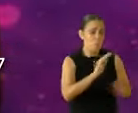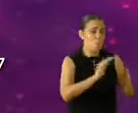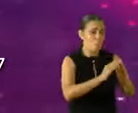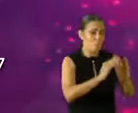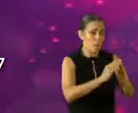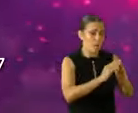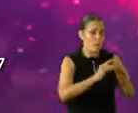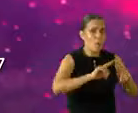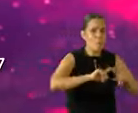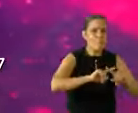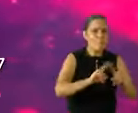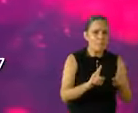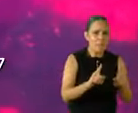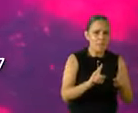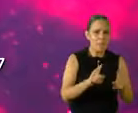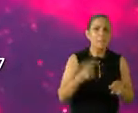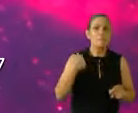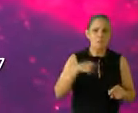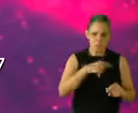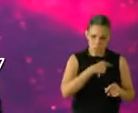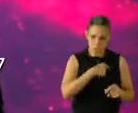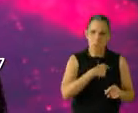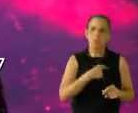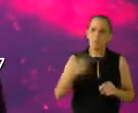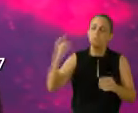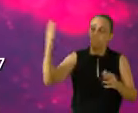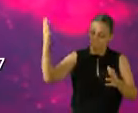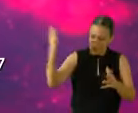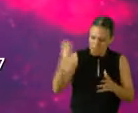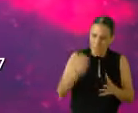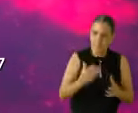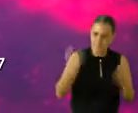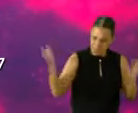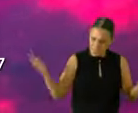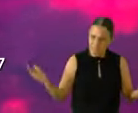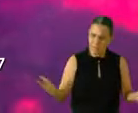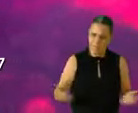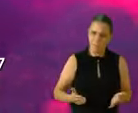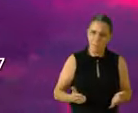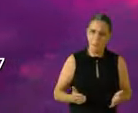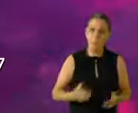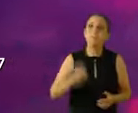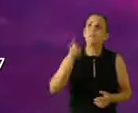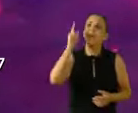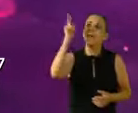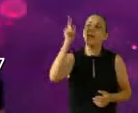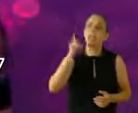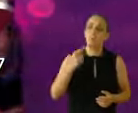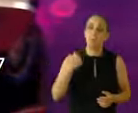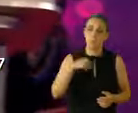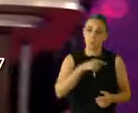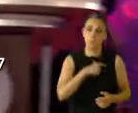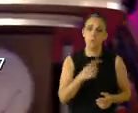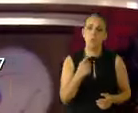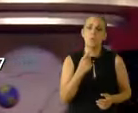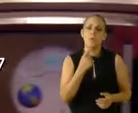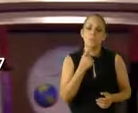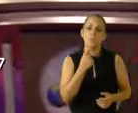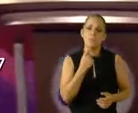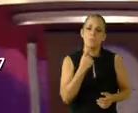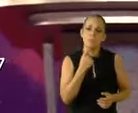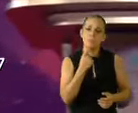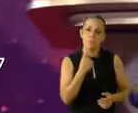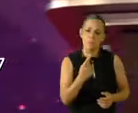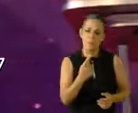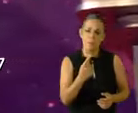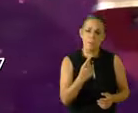llamados hijos de Dios. ¿Cuántos hijos de Dios hay acá? ¿Qué hermano, usted no tiene idea del privilegio